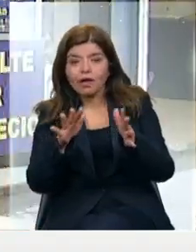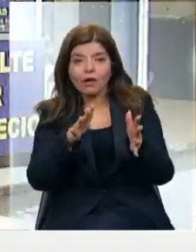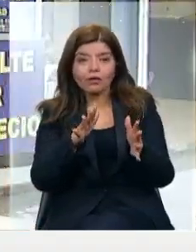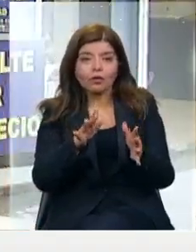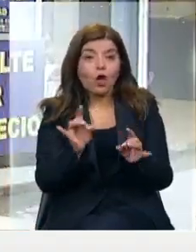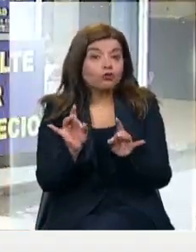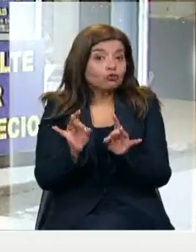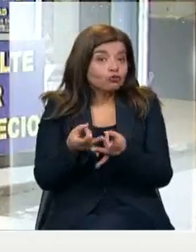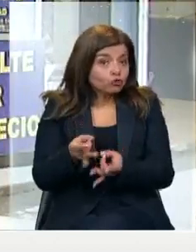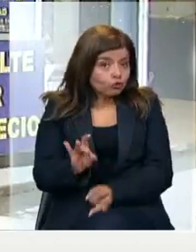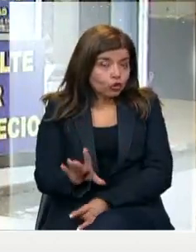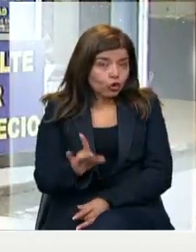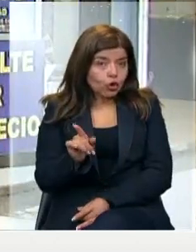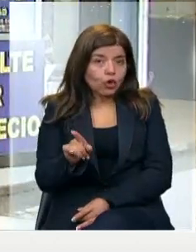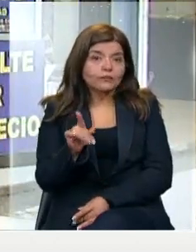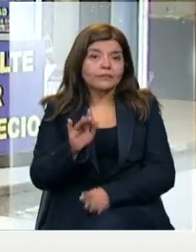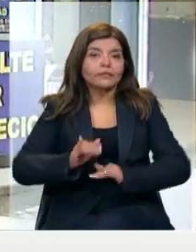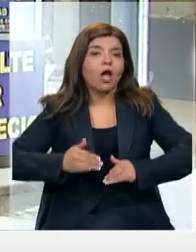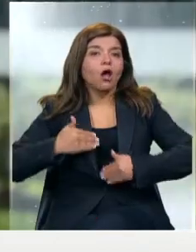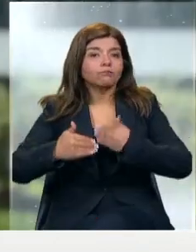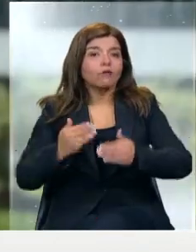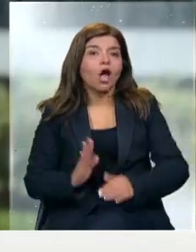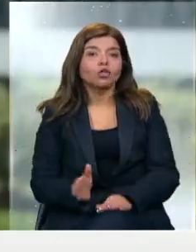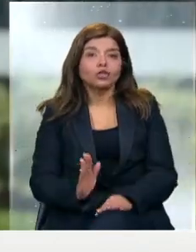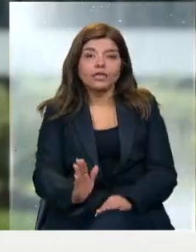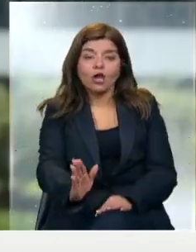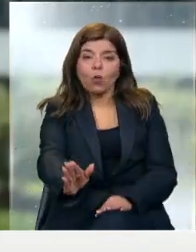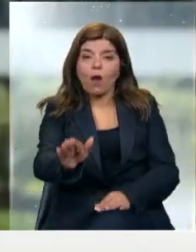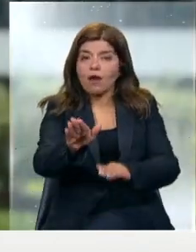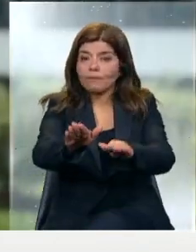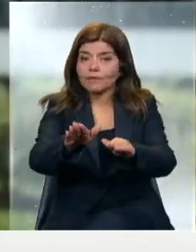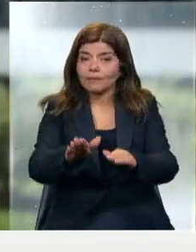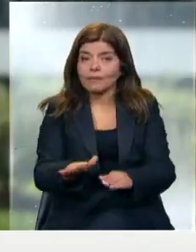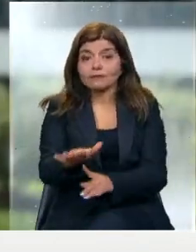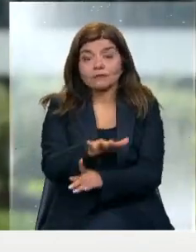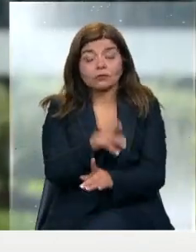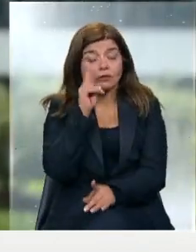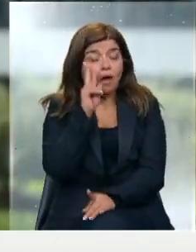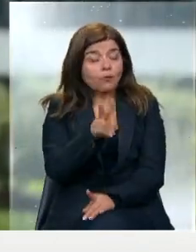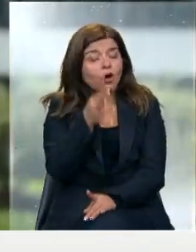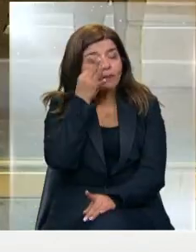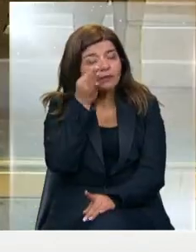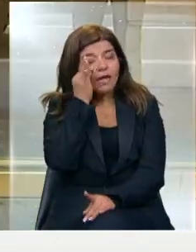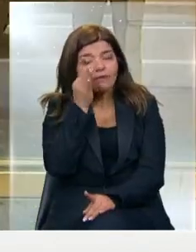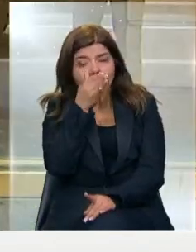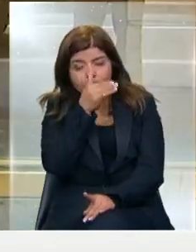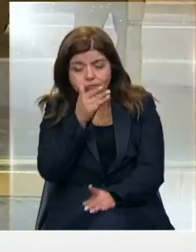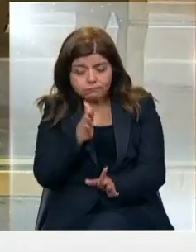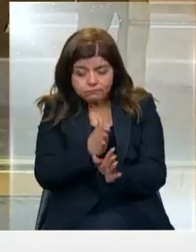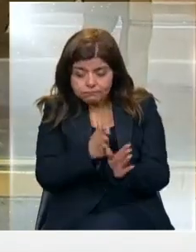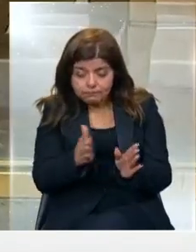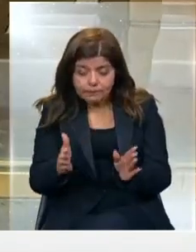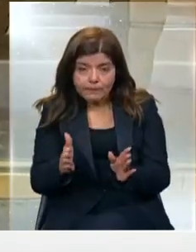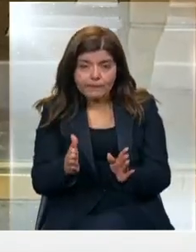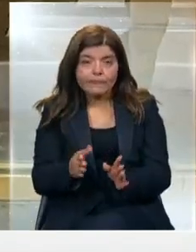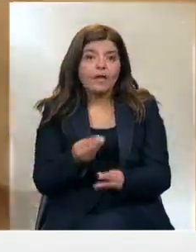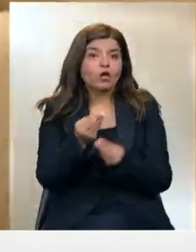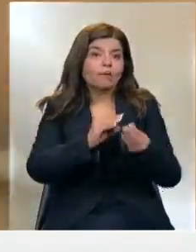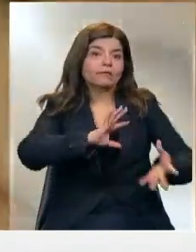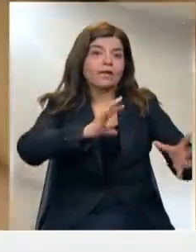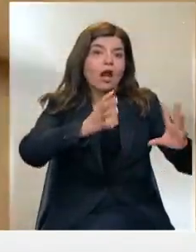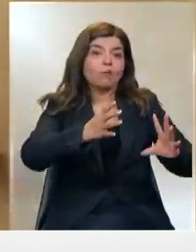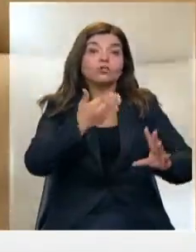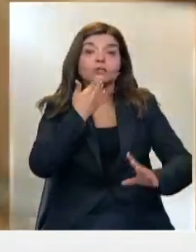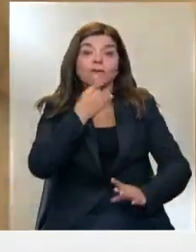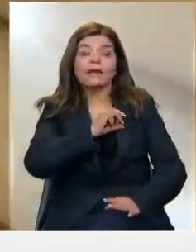Solo si se mantienen las condiciones las cuales hemos estado observando en el último tiempo. De lo que ocurra en el mundo y en